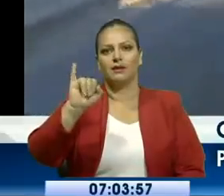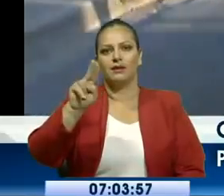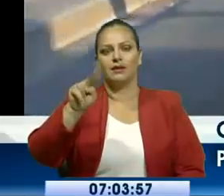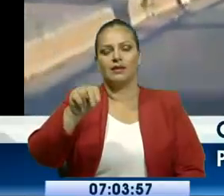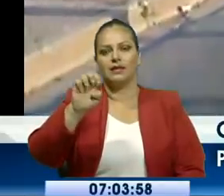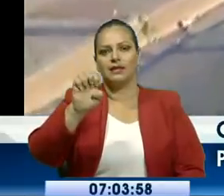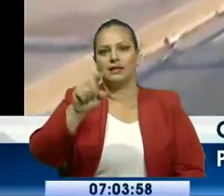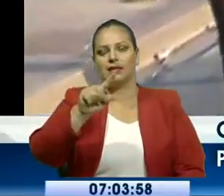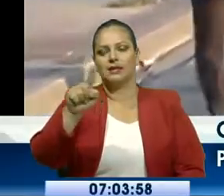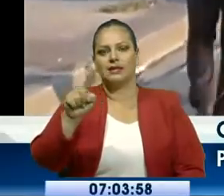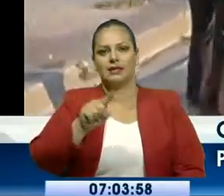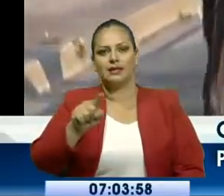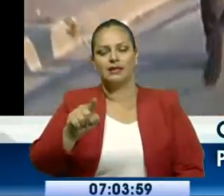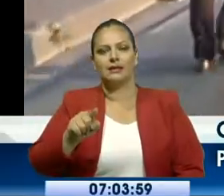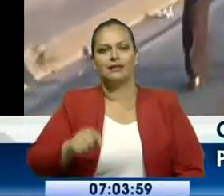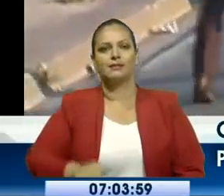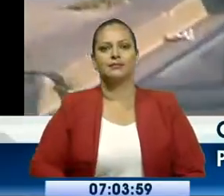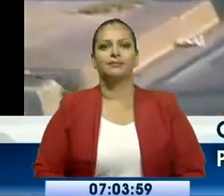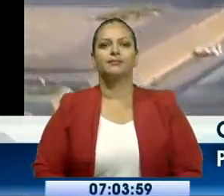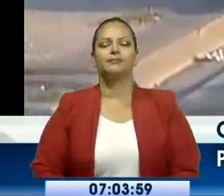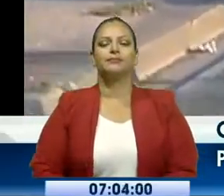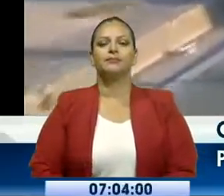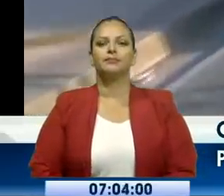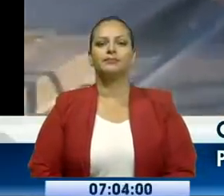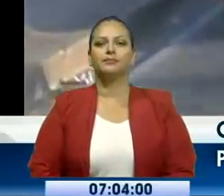A ver, por acá tiene que estar. Bueno, hasta que